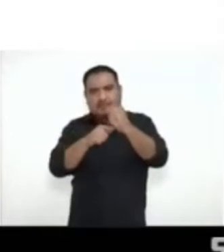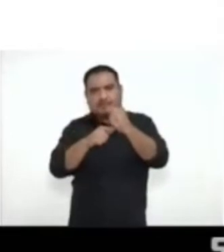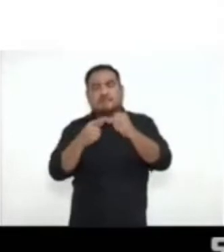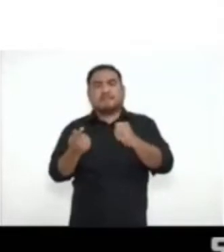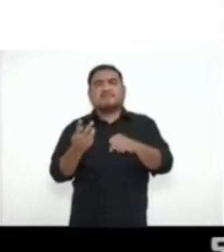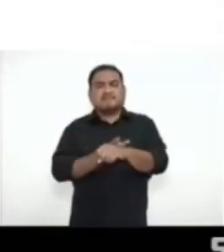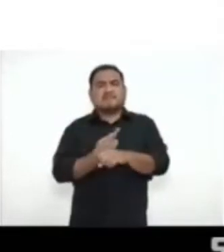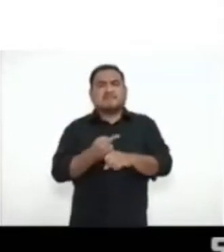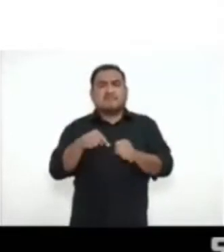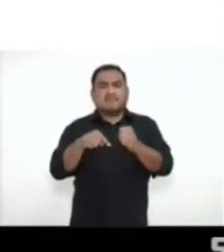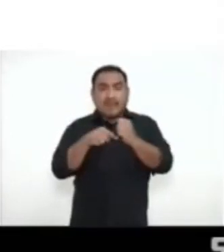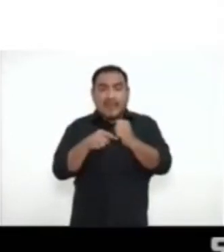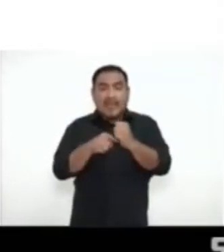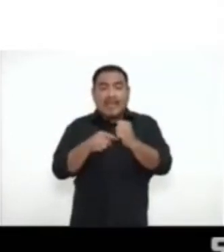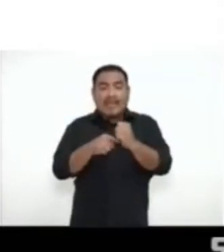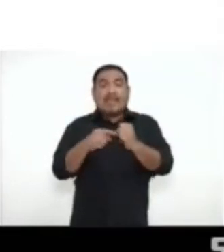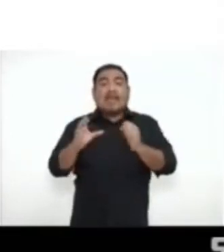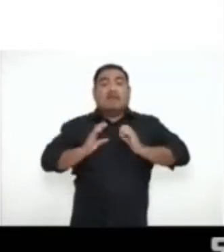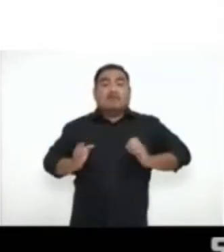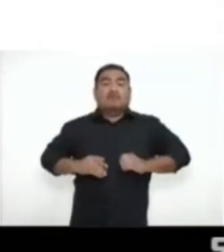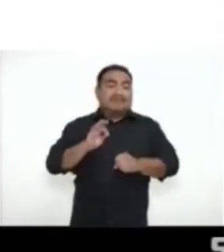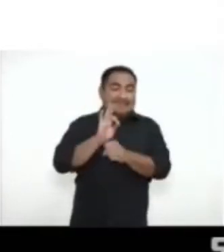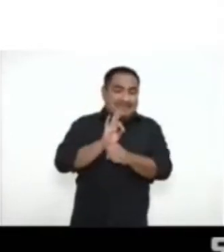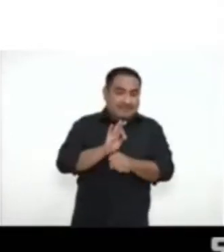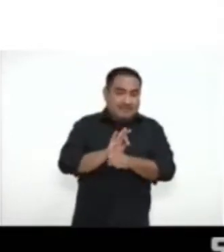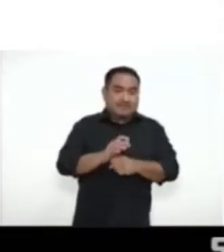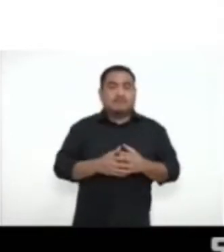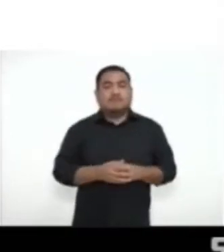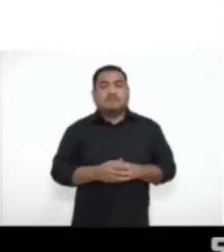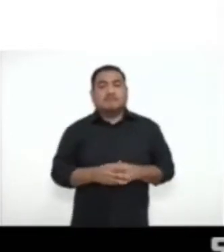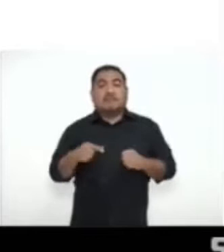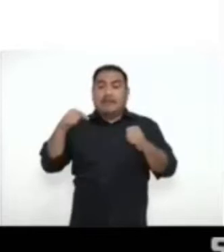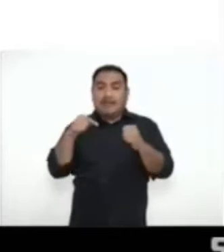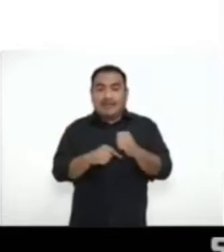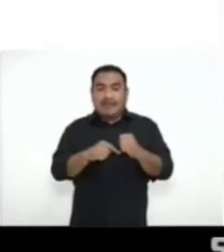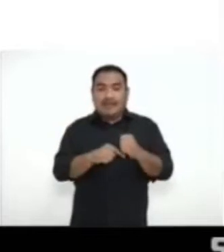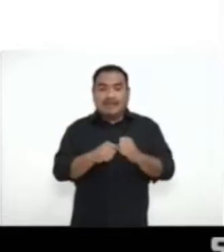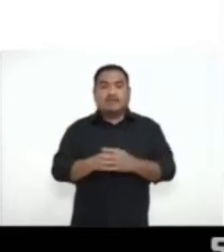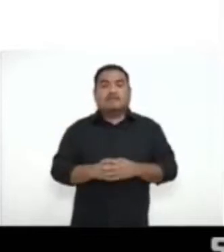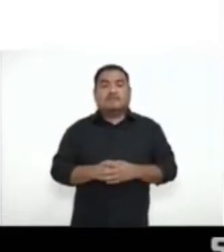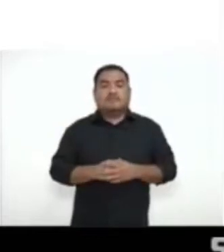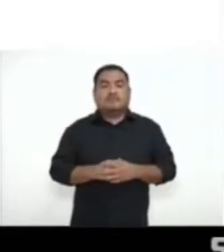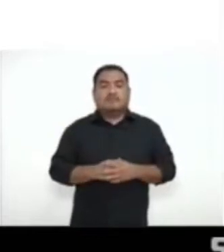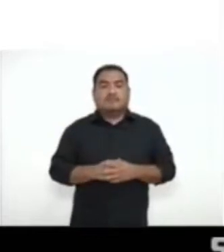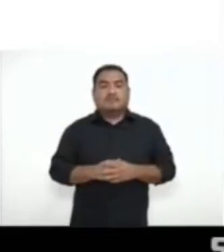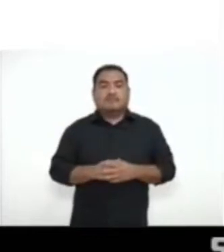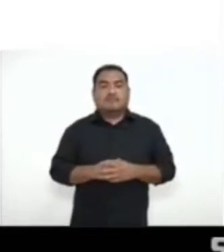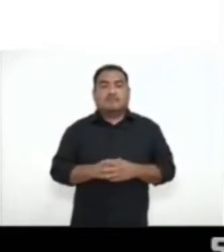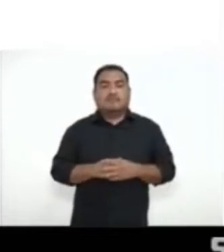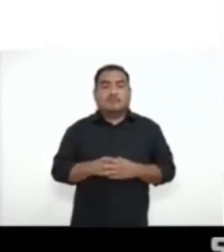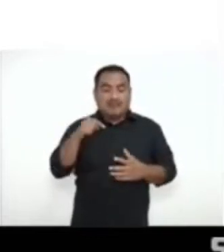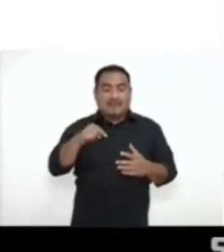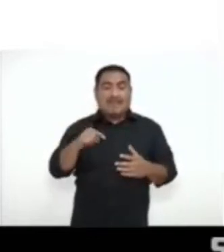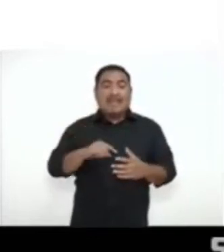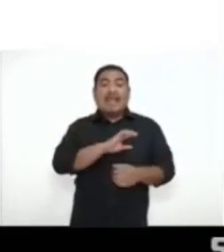se va a encargar de nuestra supervivencia, ¿sí? Ahí se encuentra el inconsciente. A ese lugar es a donde se